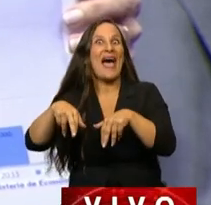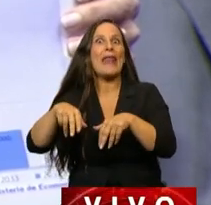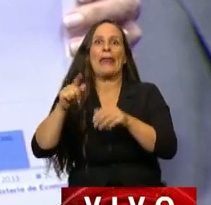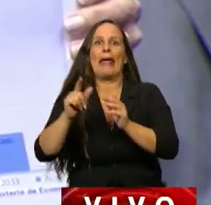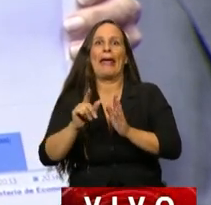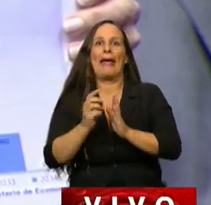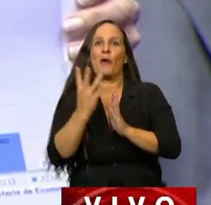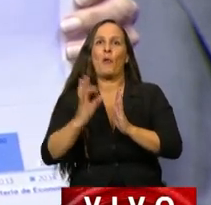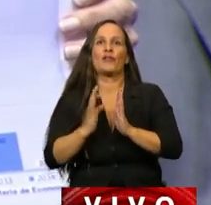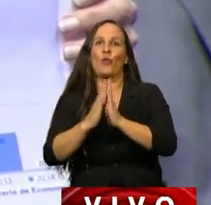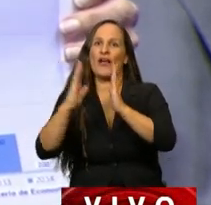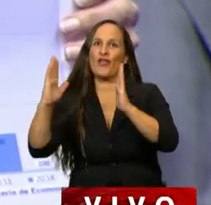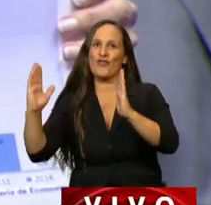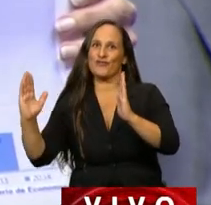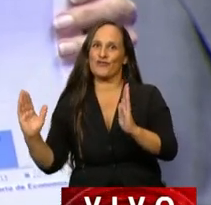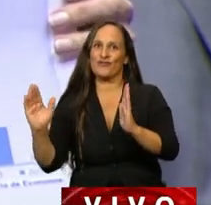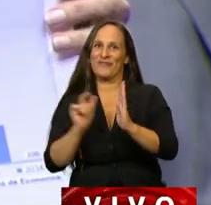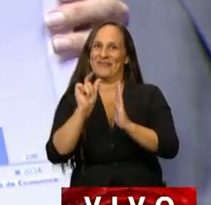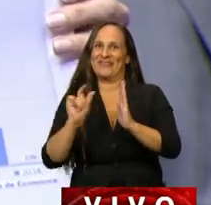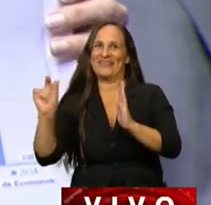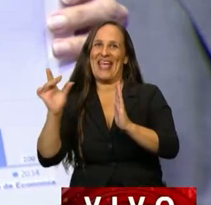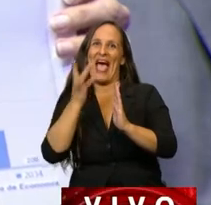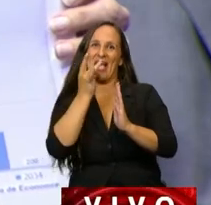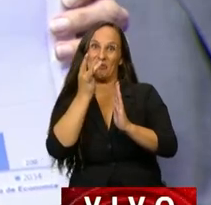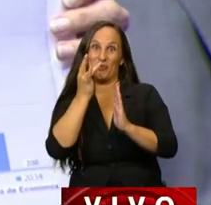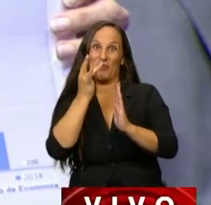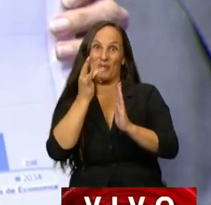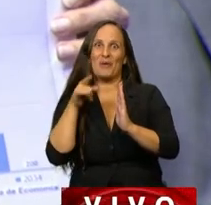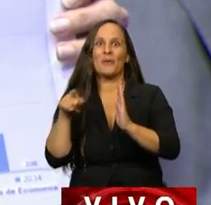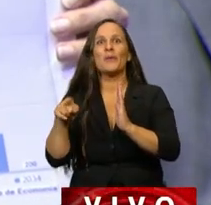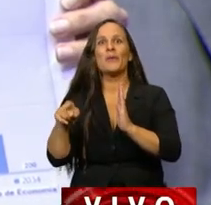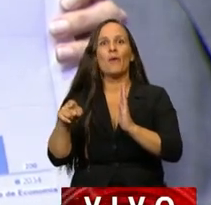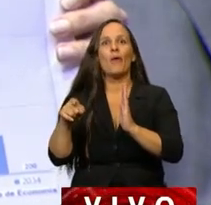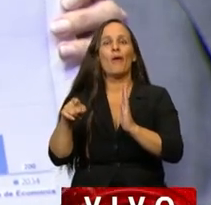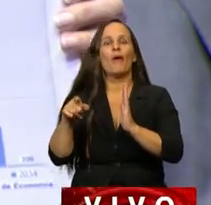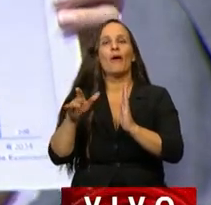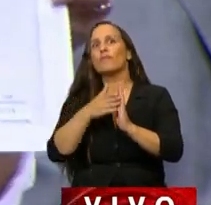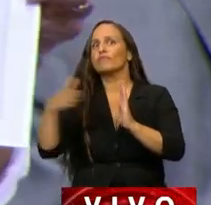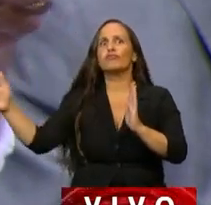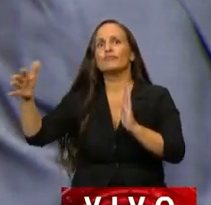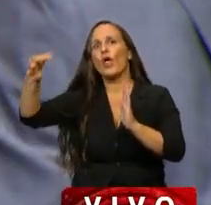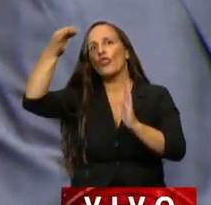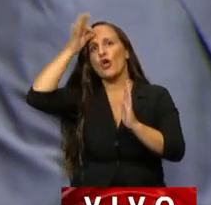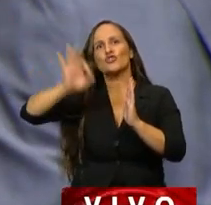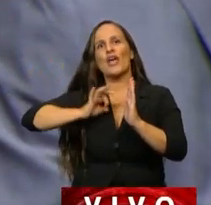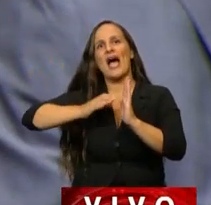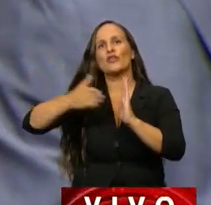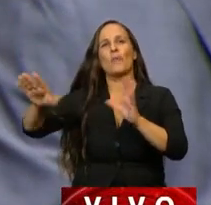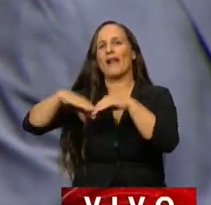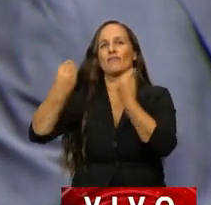extendidas, 4 años de gracia, y que está en azul, y 12 años para realizar los